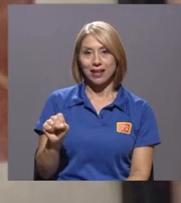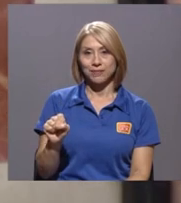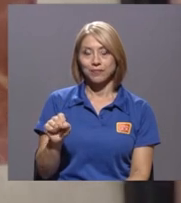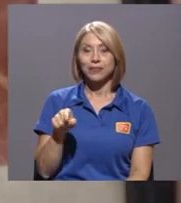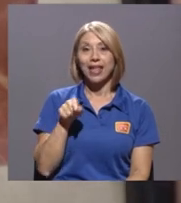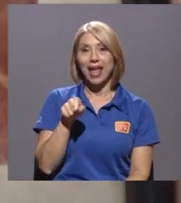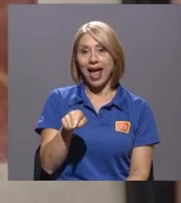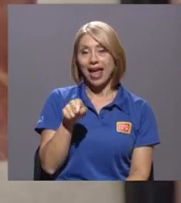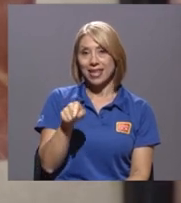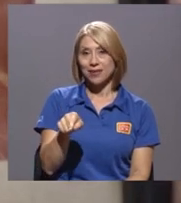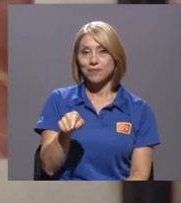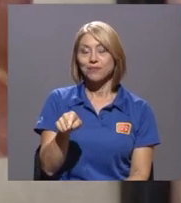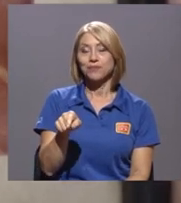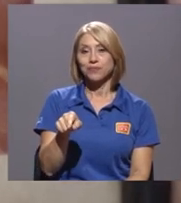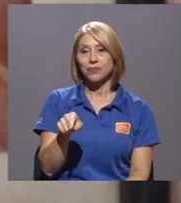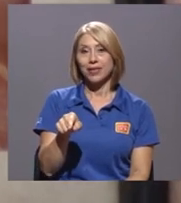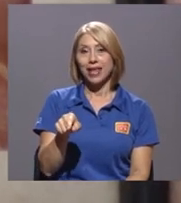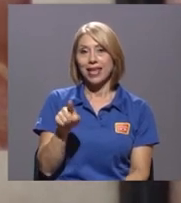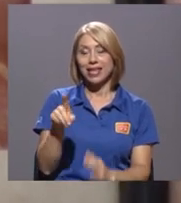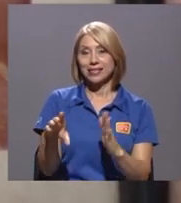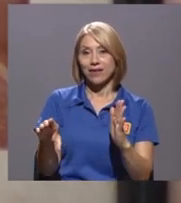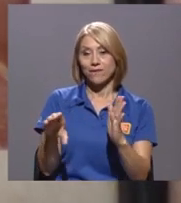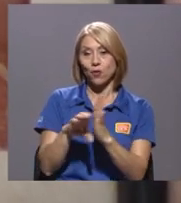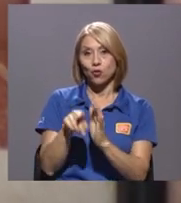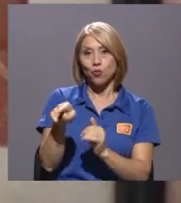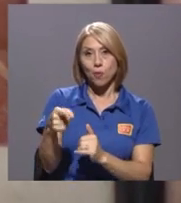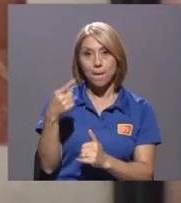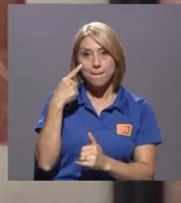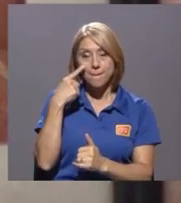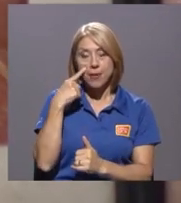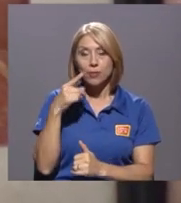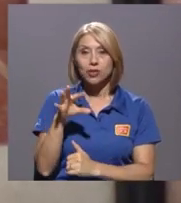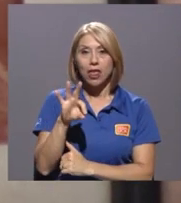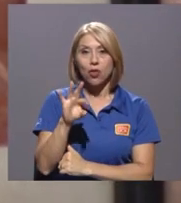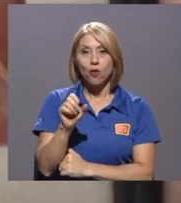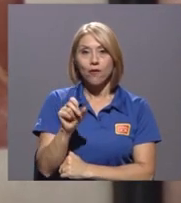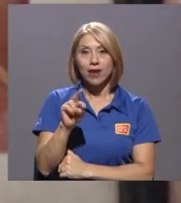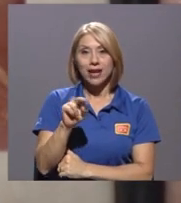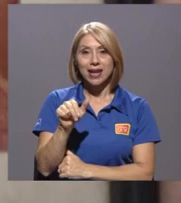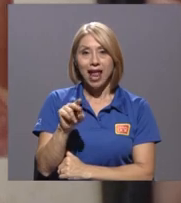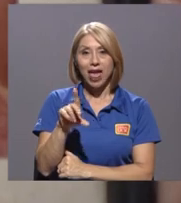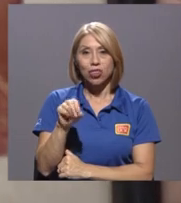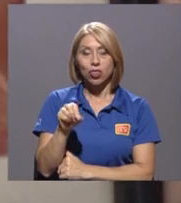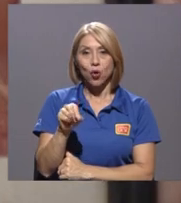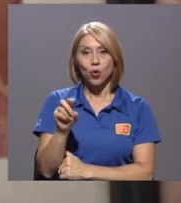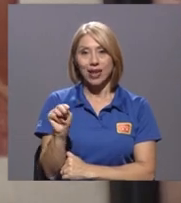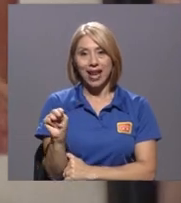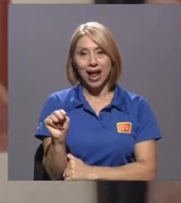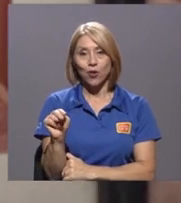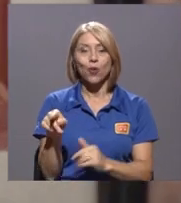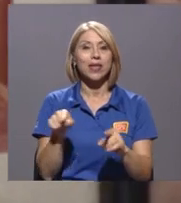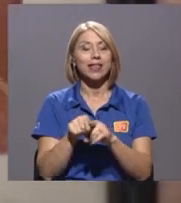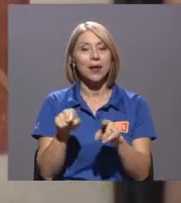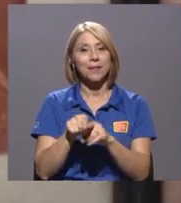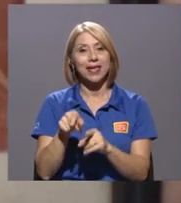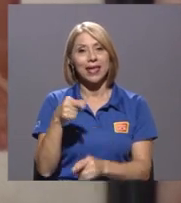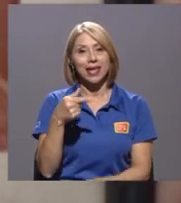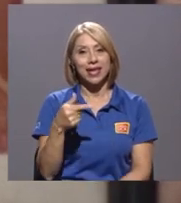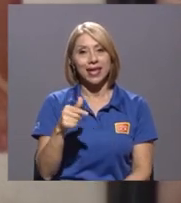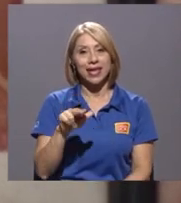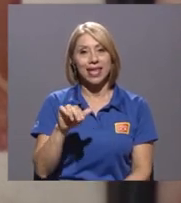están de manera importante don fernando naranjo y don guido miranda algo más jóvenes